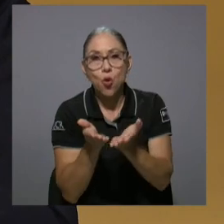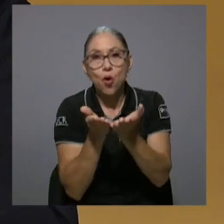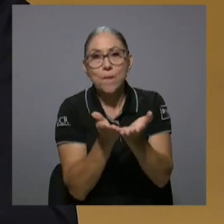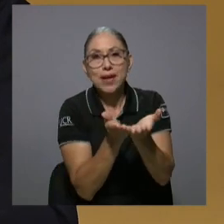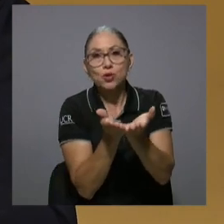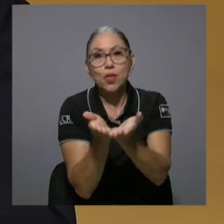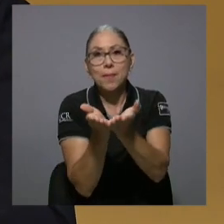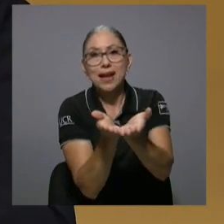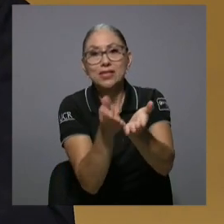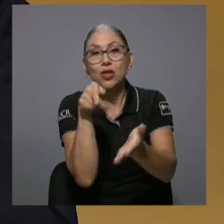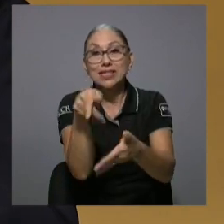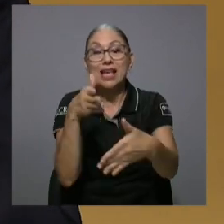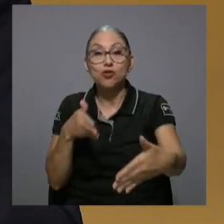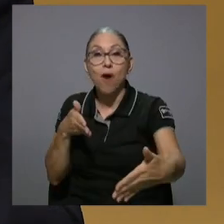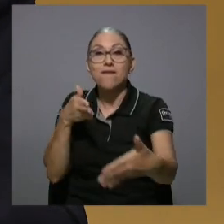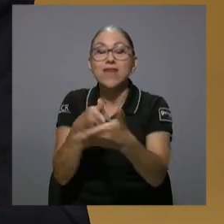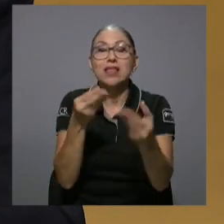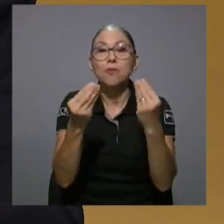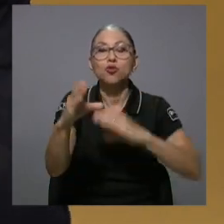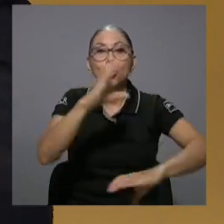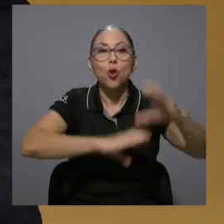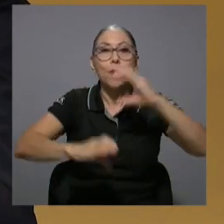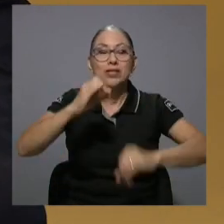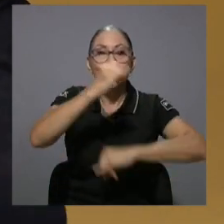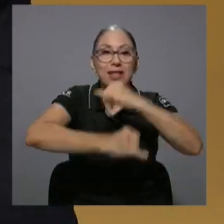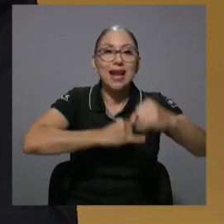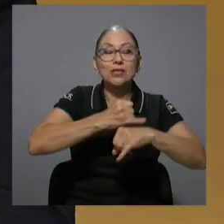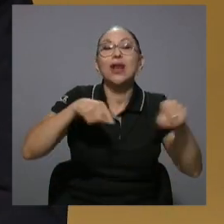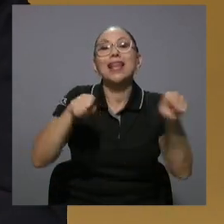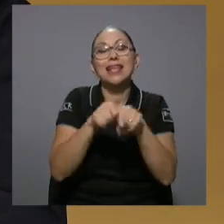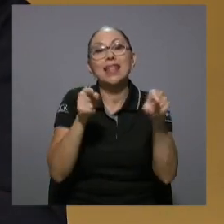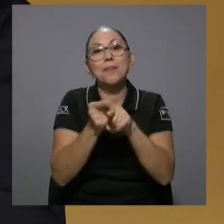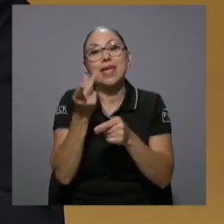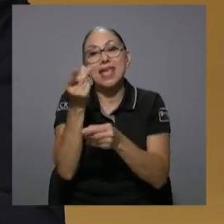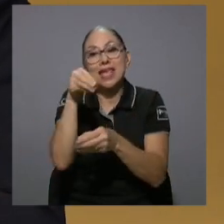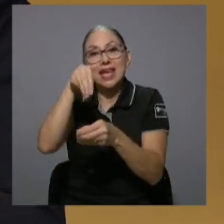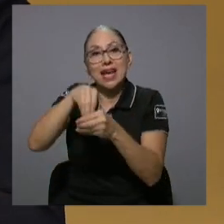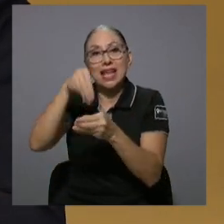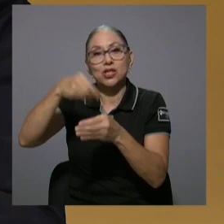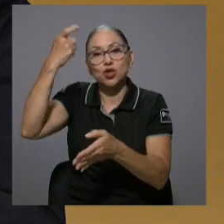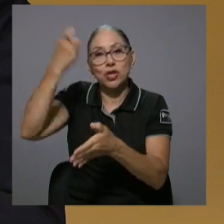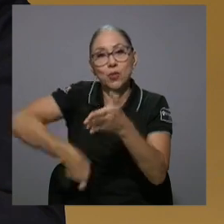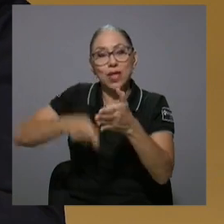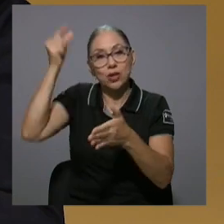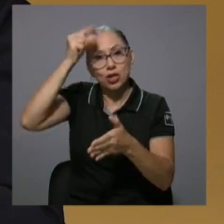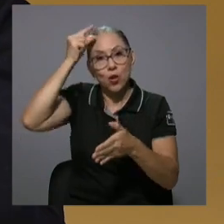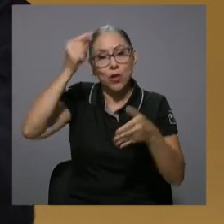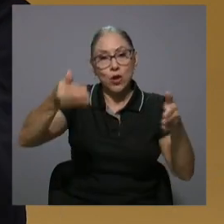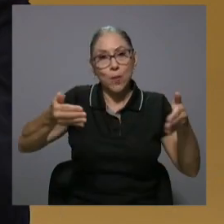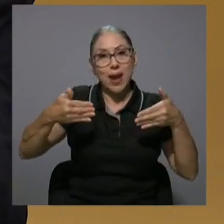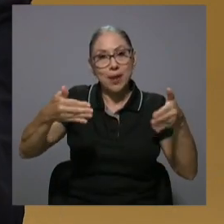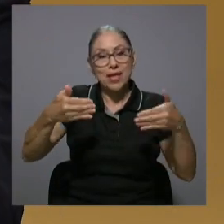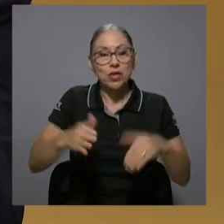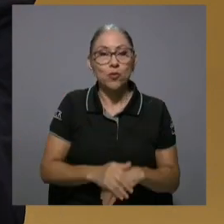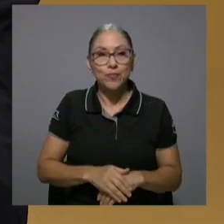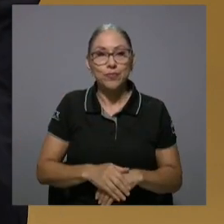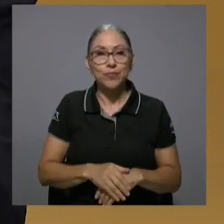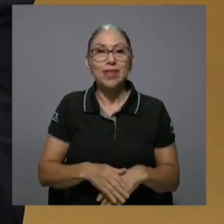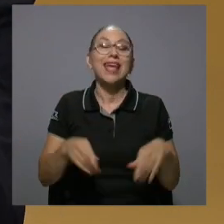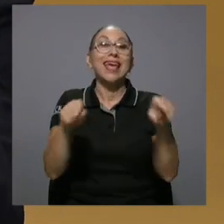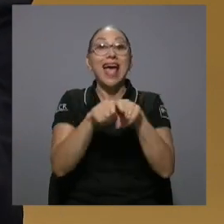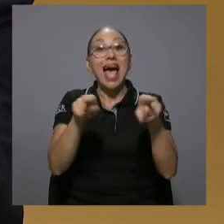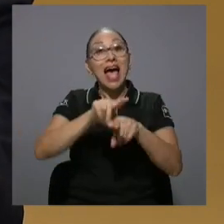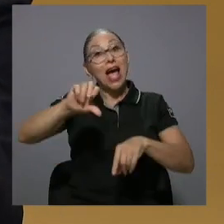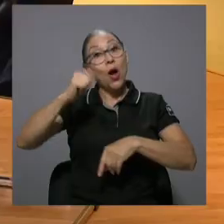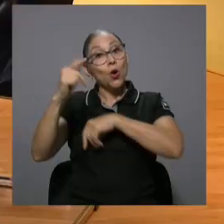supuesto afecta mucho no solo el comercio internacional, sino los ingresos tributarios del gobierno panameño. Y luego, bueno, sigue otro país